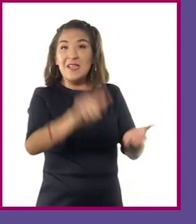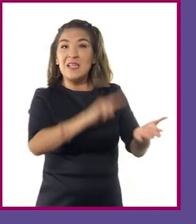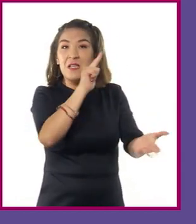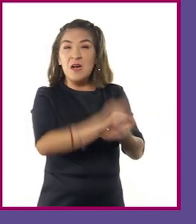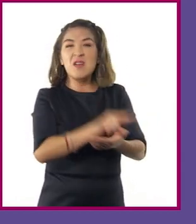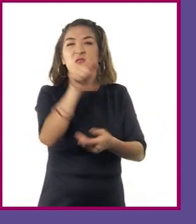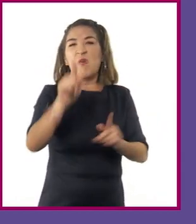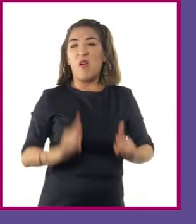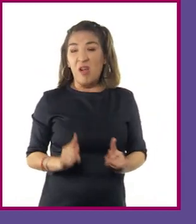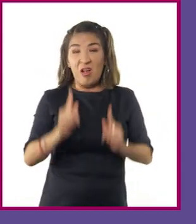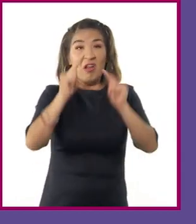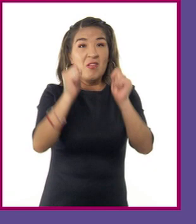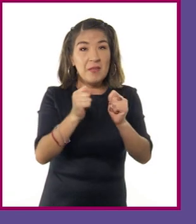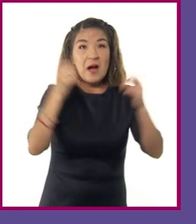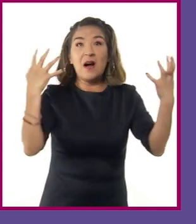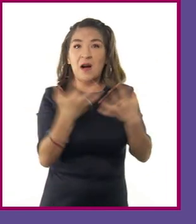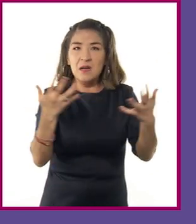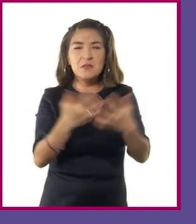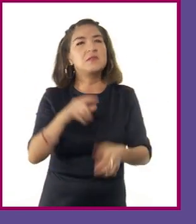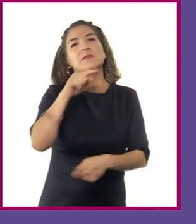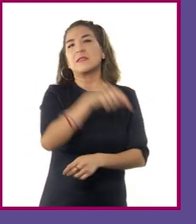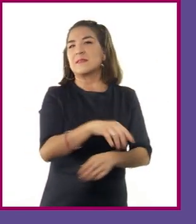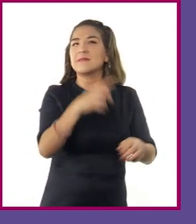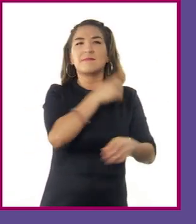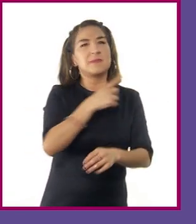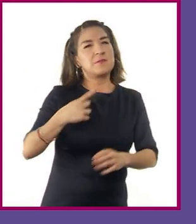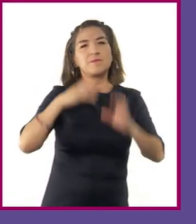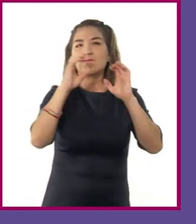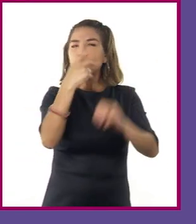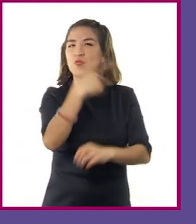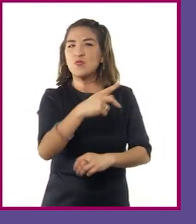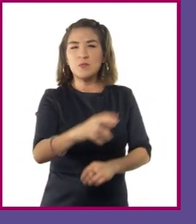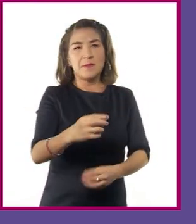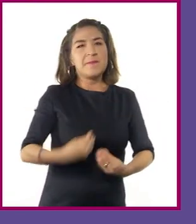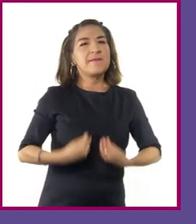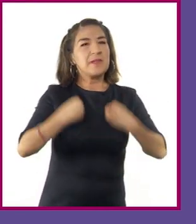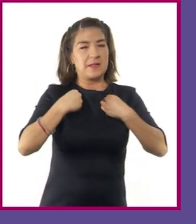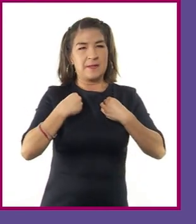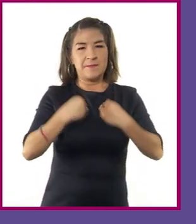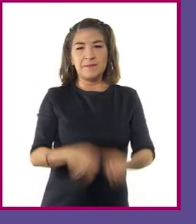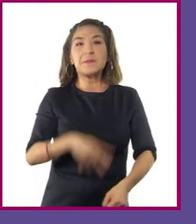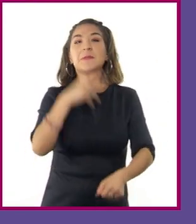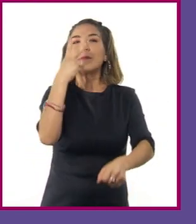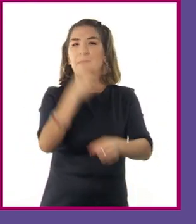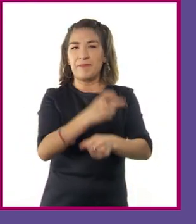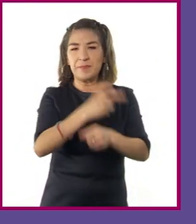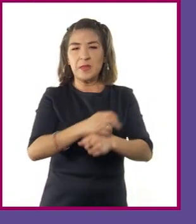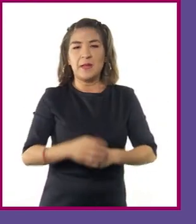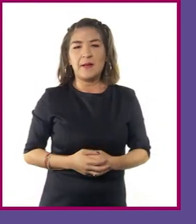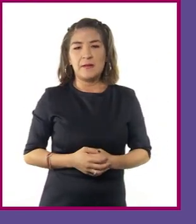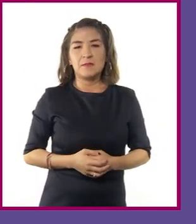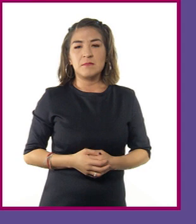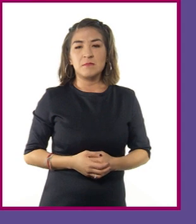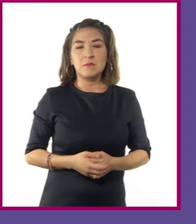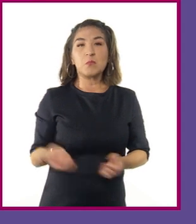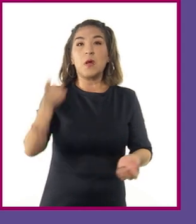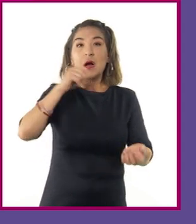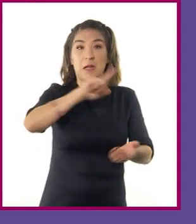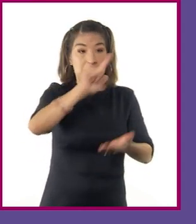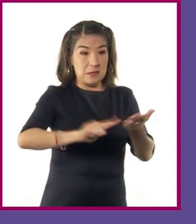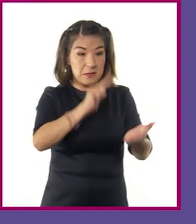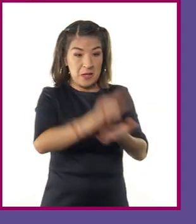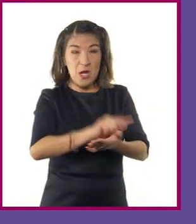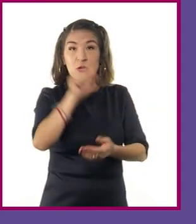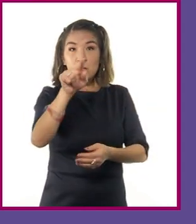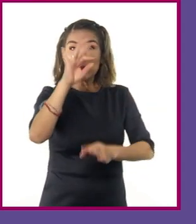en consideración a esa dignidad. Segundo, el cumplimiento de las leyes